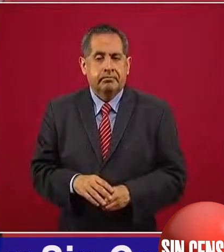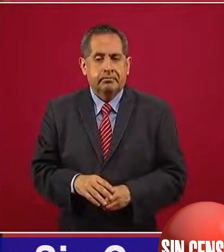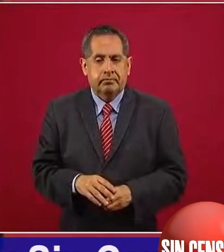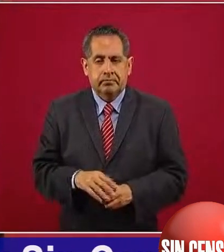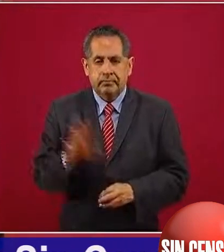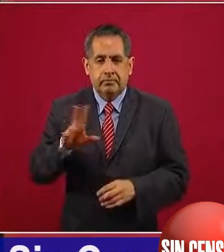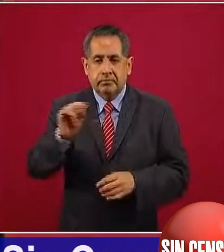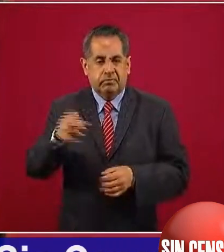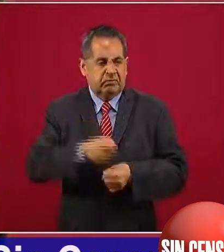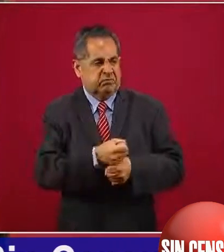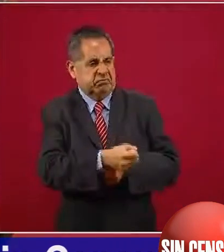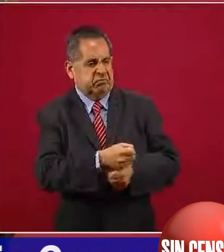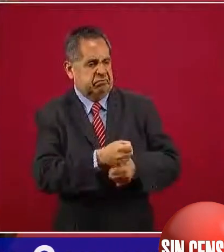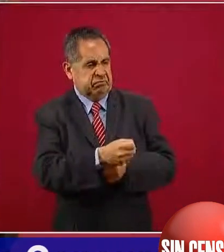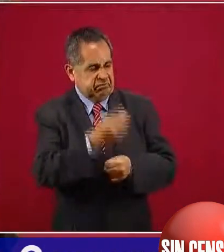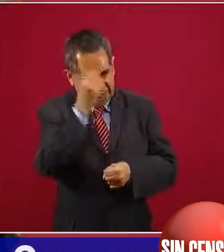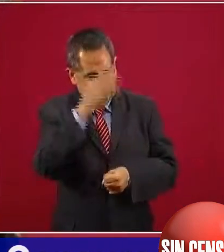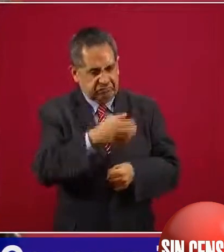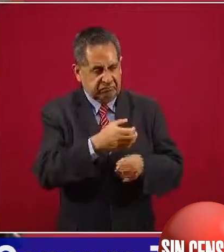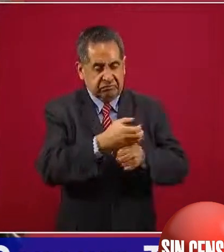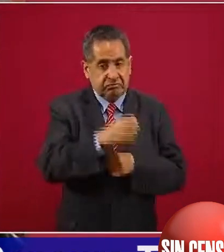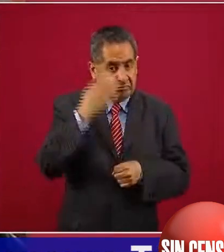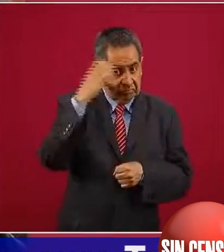ya no hay tortura.